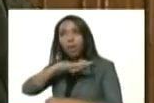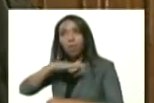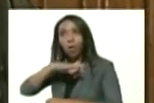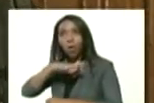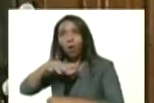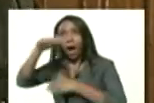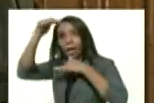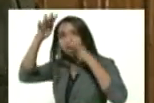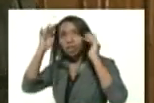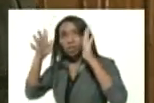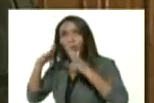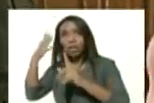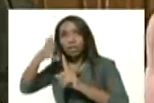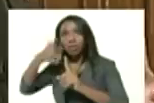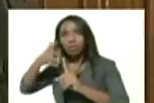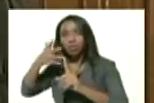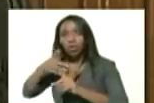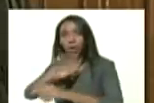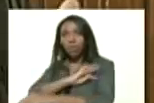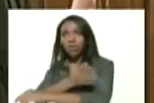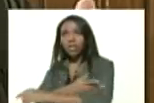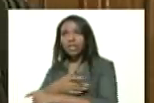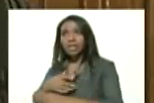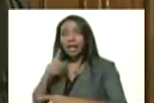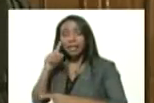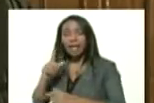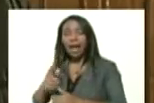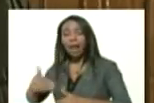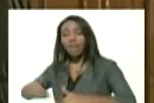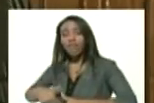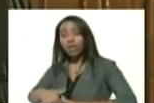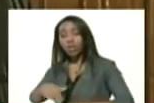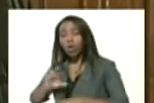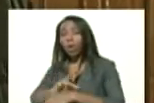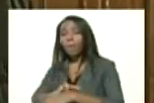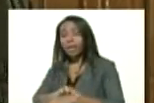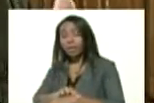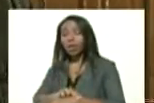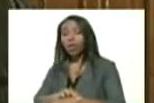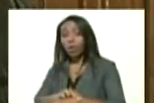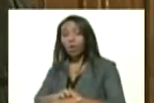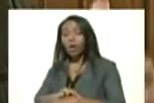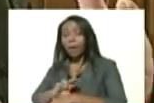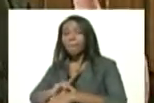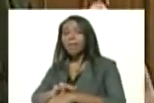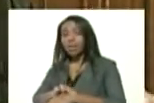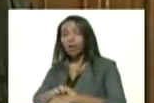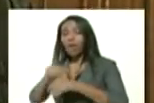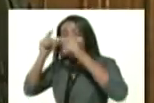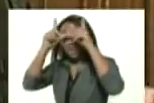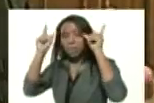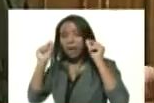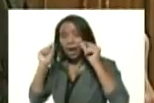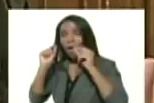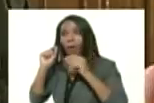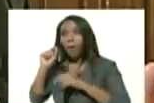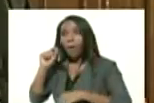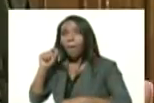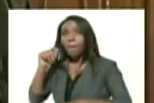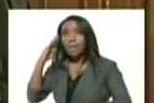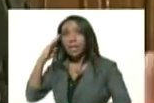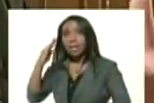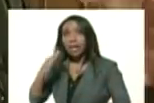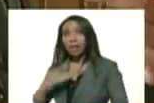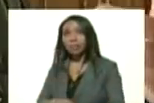acatando las instrucciones la fuerza armada a todos los sectores mire el esfuerzo los médicos y ese médicos enfermeras para mí para